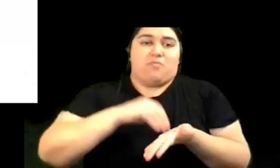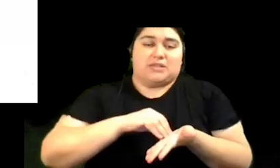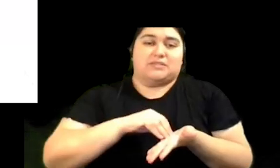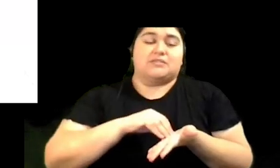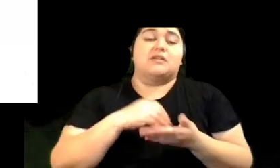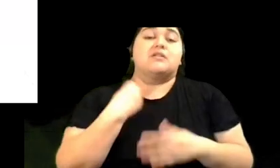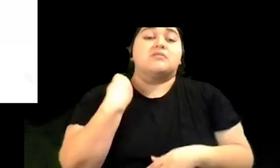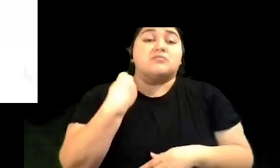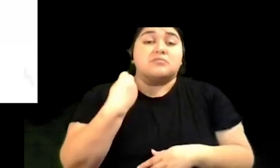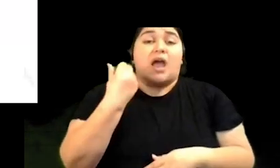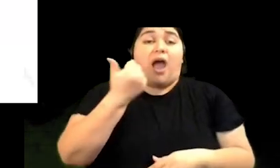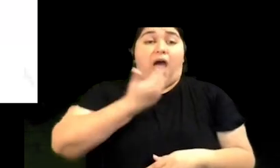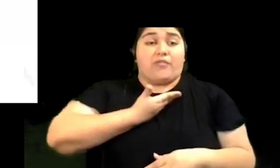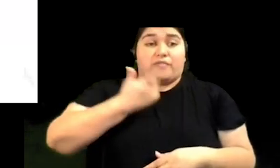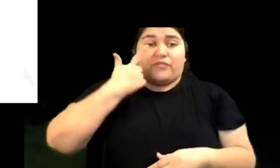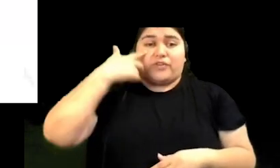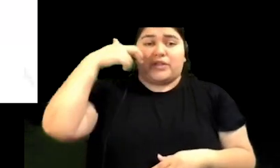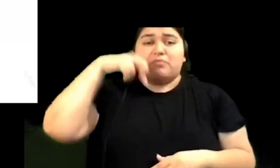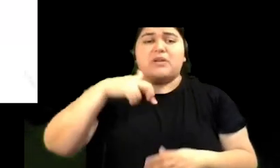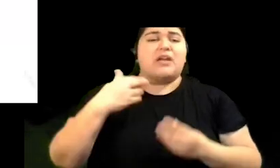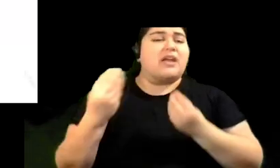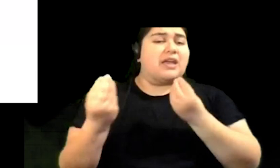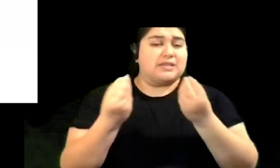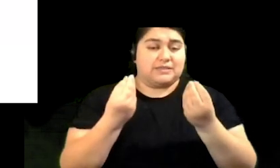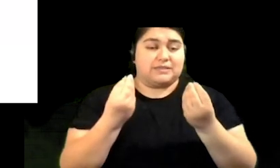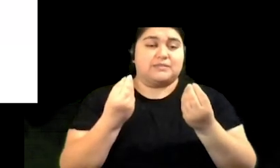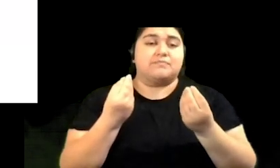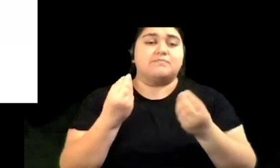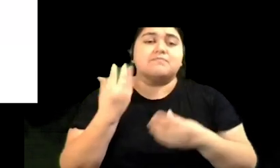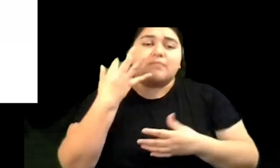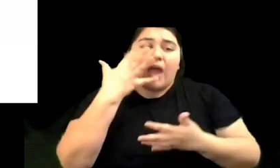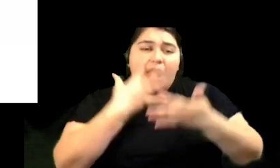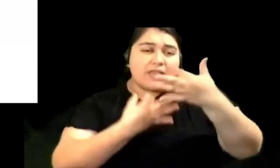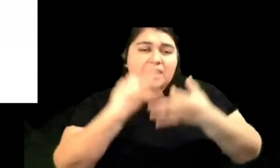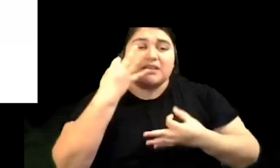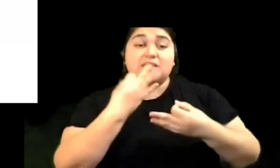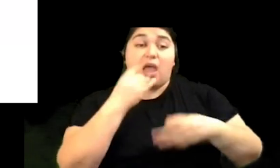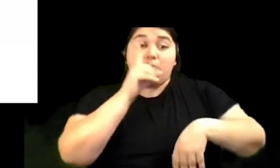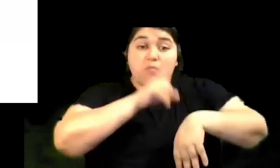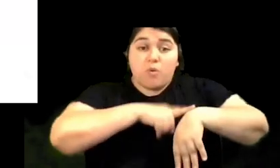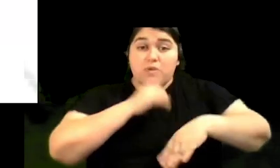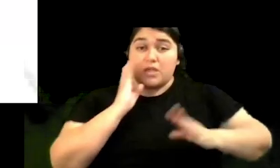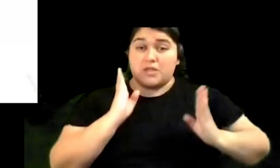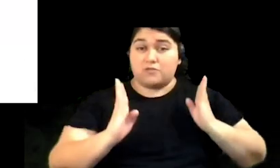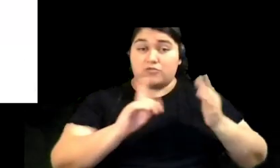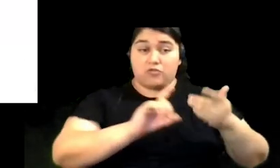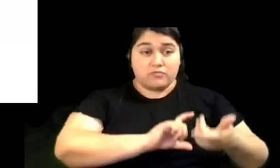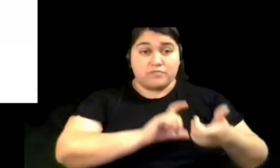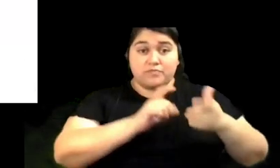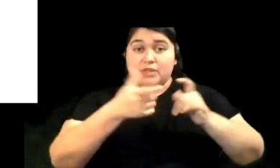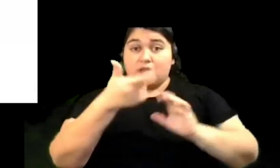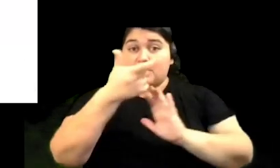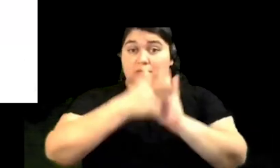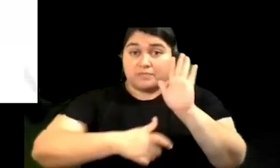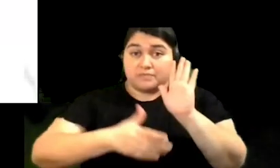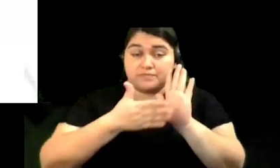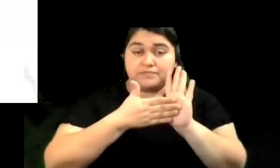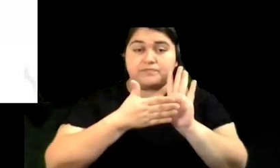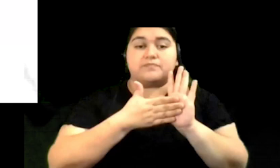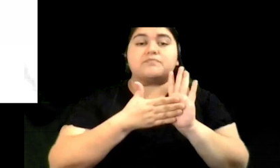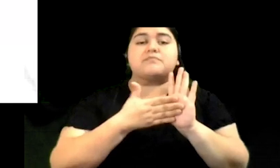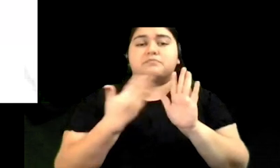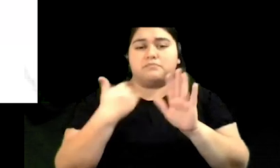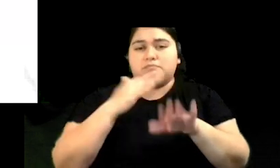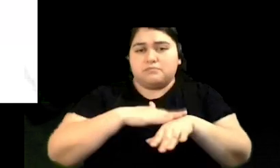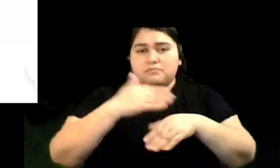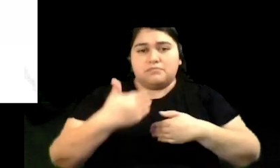la administración? Entendió que el plazo para la recategorización del régimen simplificado se prorroga hasta el